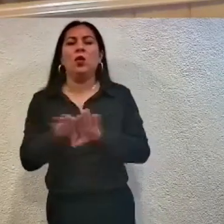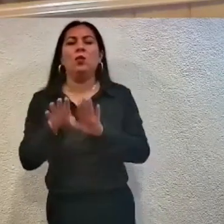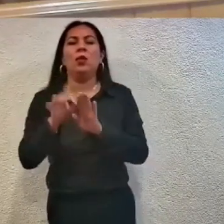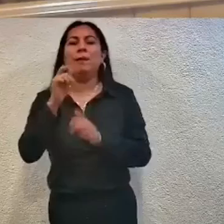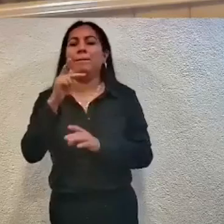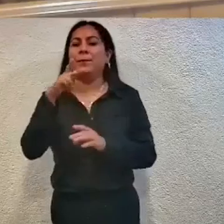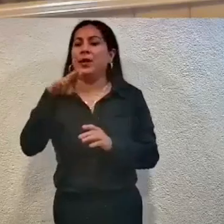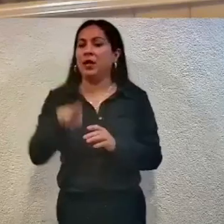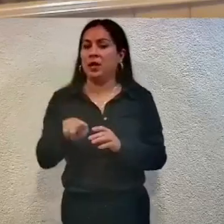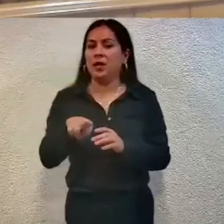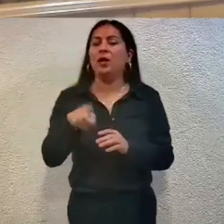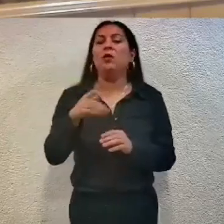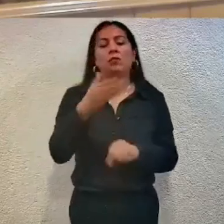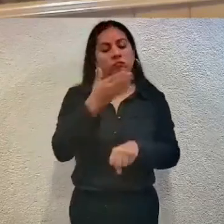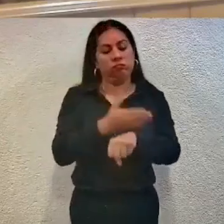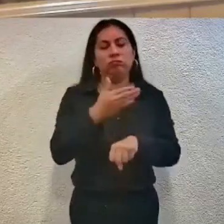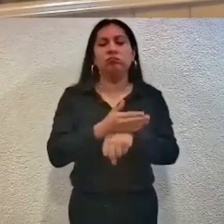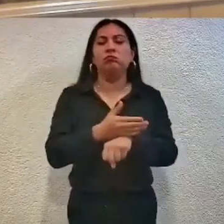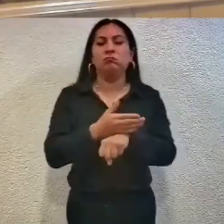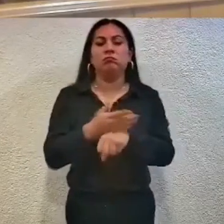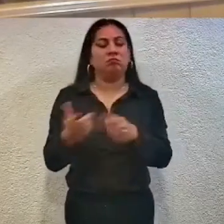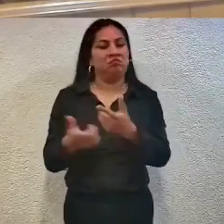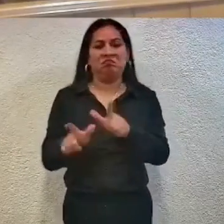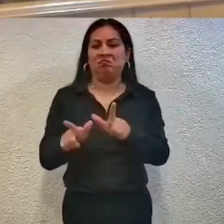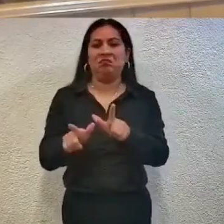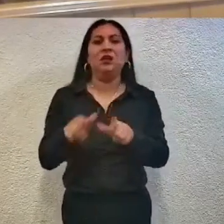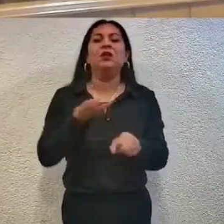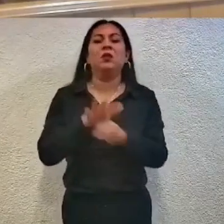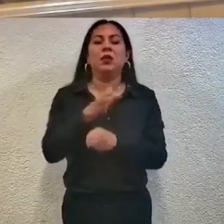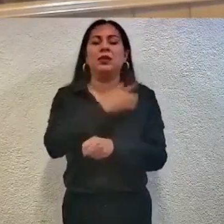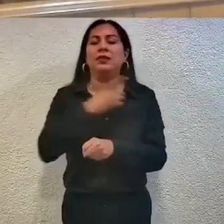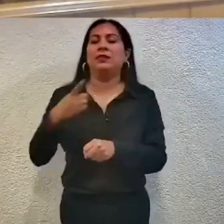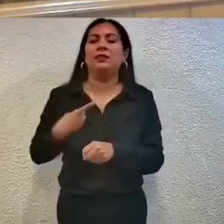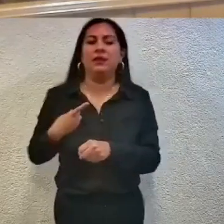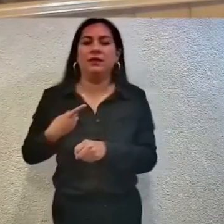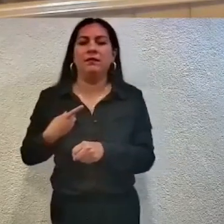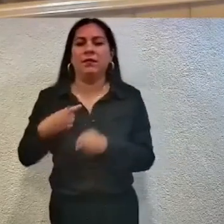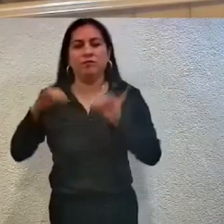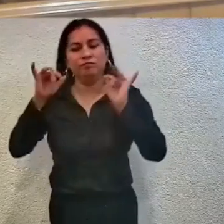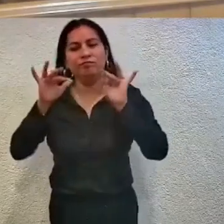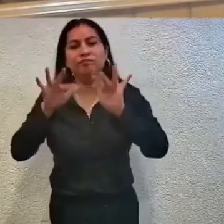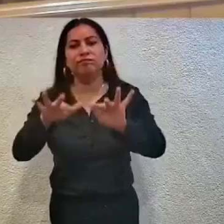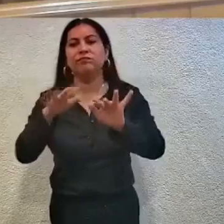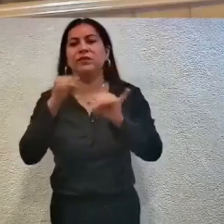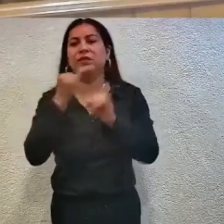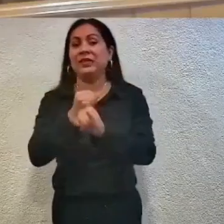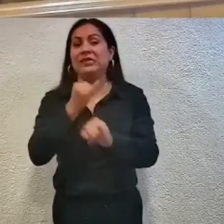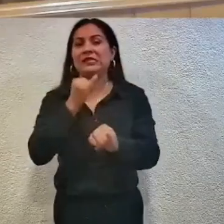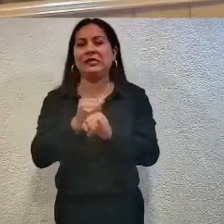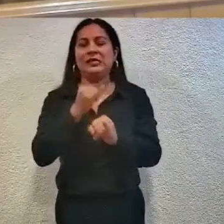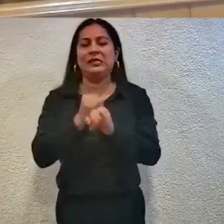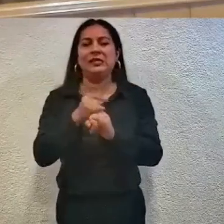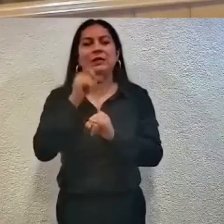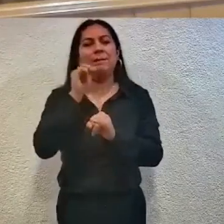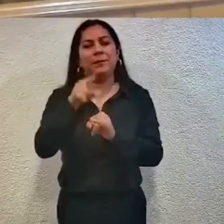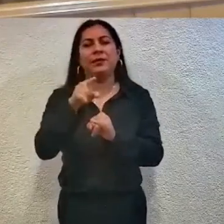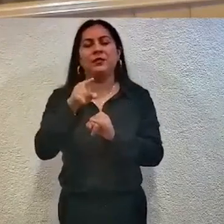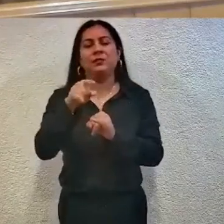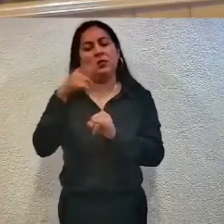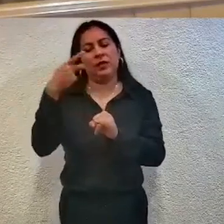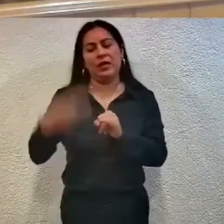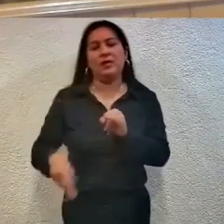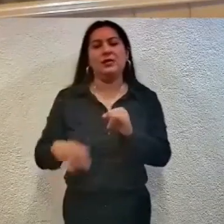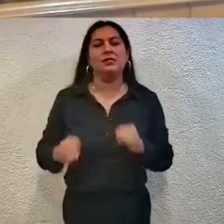Velázquez Gabriel, así como al Partido Acción Nacional, una amonestación pública, la cual deberá ser difundida en la página